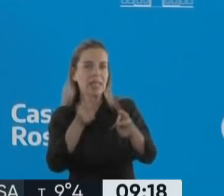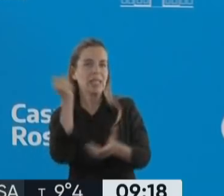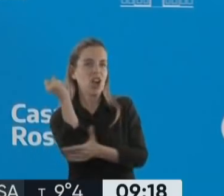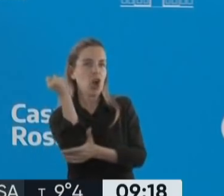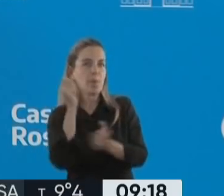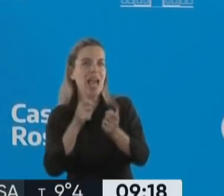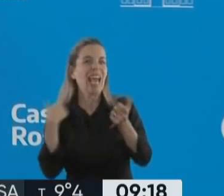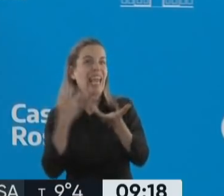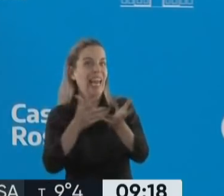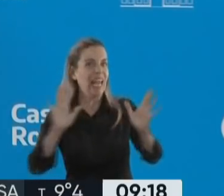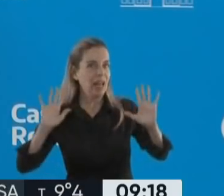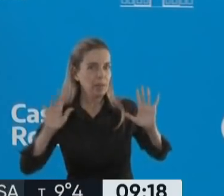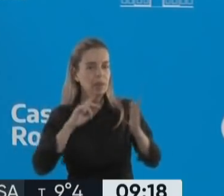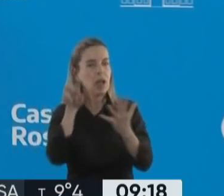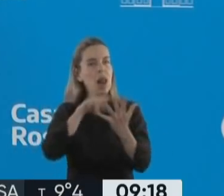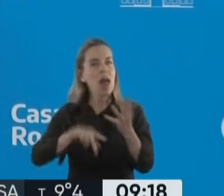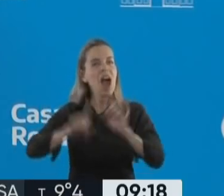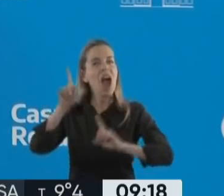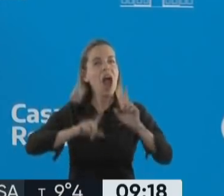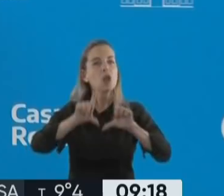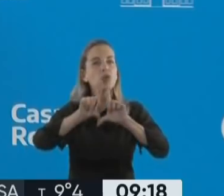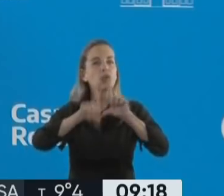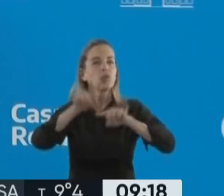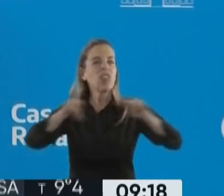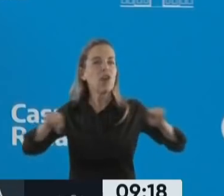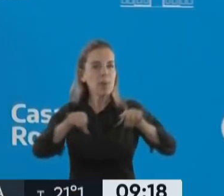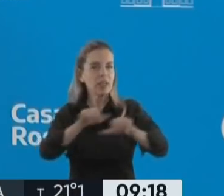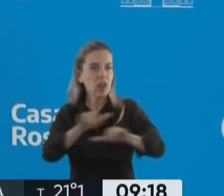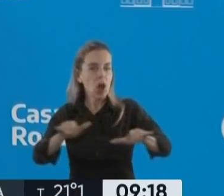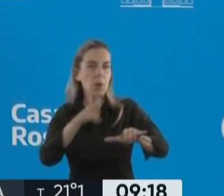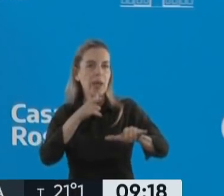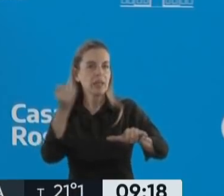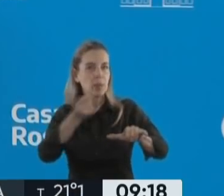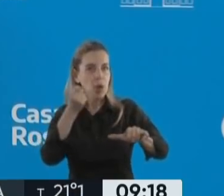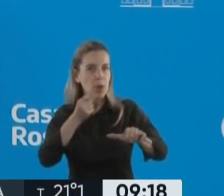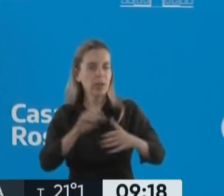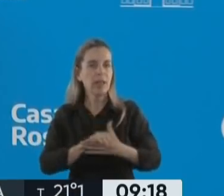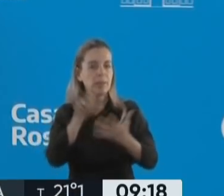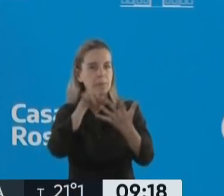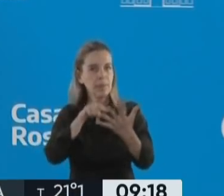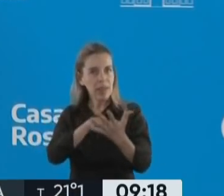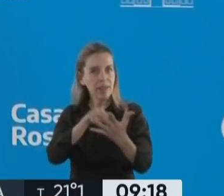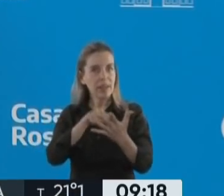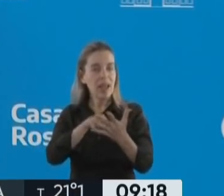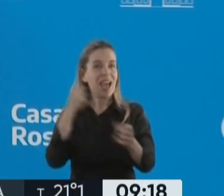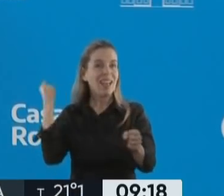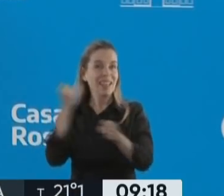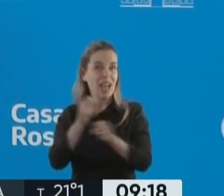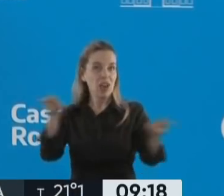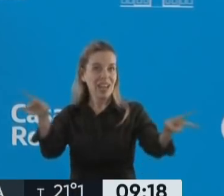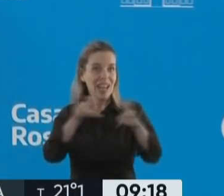en general. Voy a darles solo muy pocos, pero algunos datos que nos parecen que son muy importantes. La recaudación creció